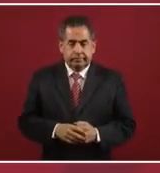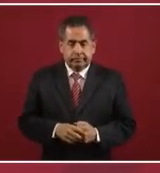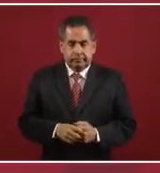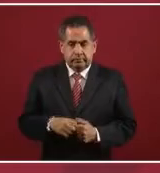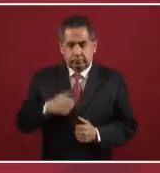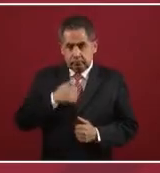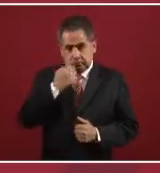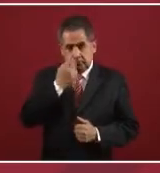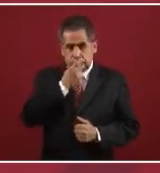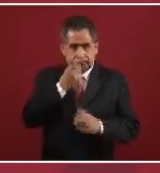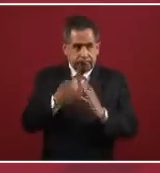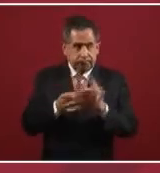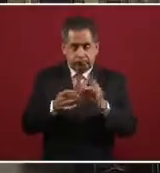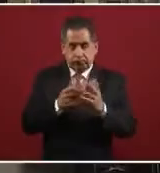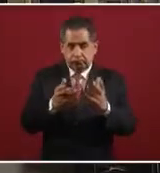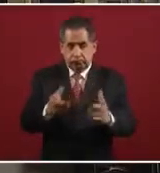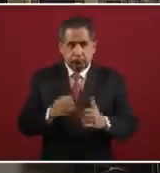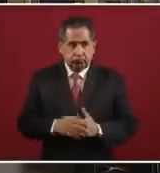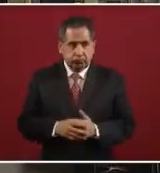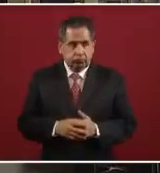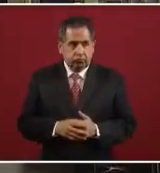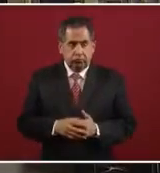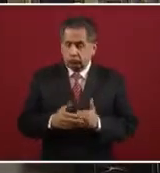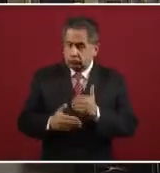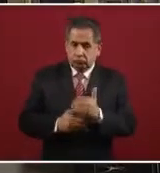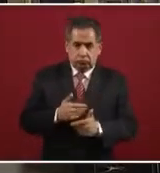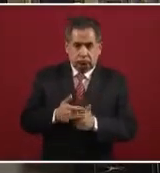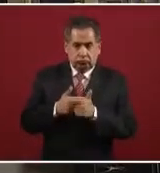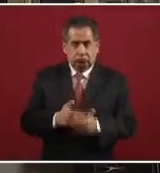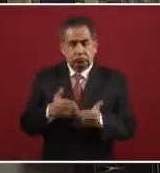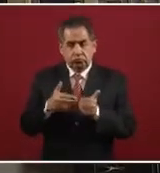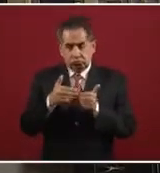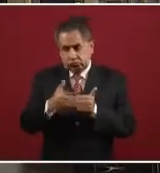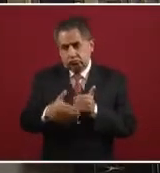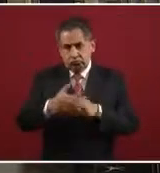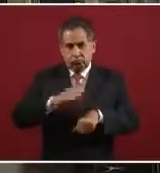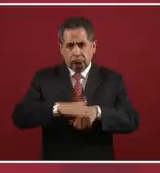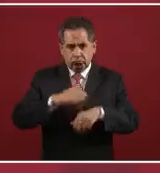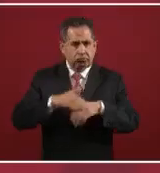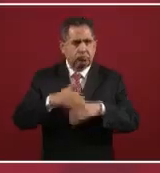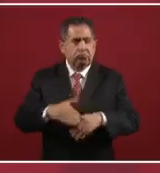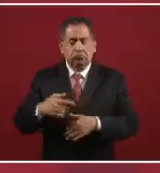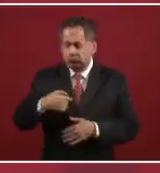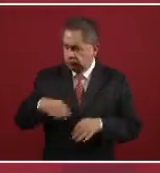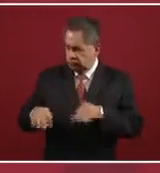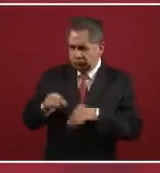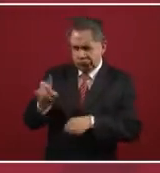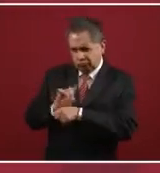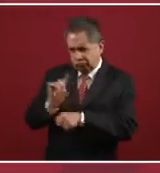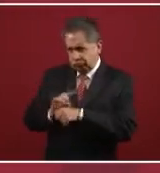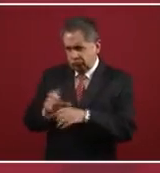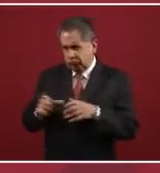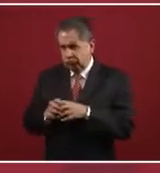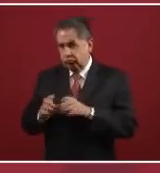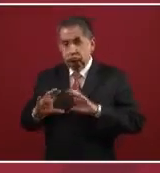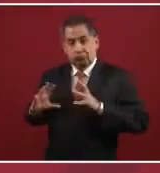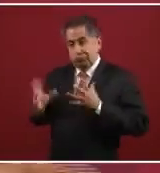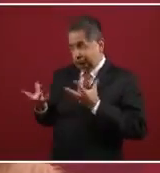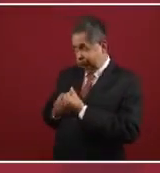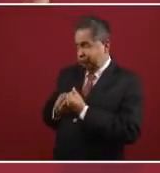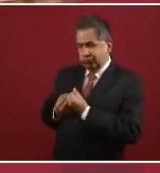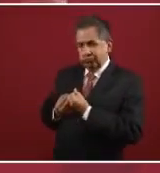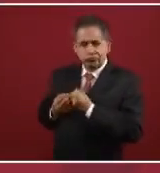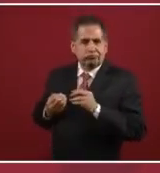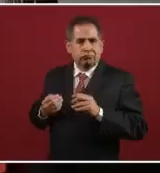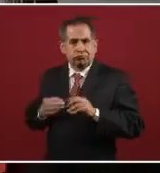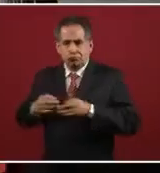Yo quisiera que se avanzara más en esta materia. Trabajo todos los días para eso. Trabajamos todos